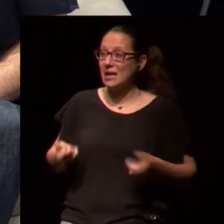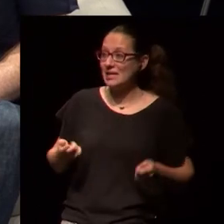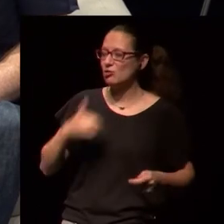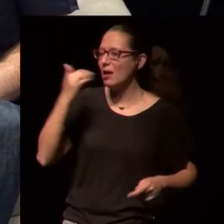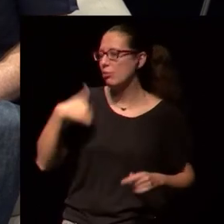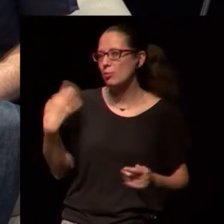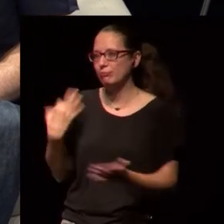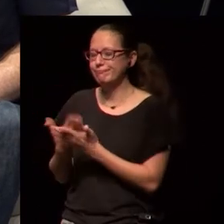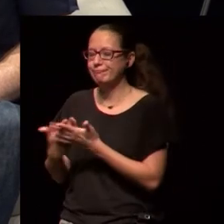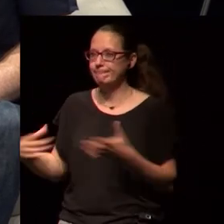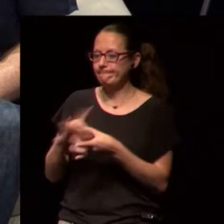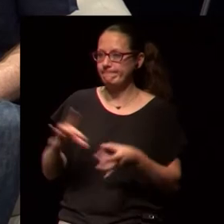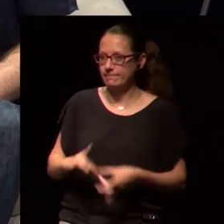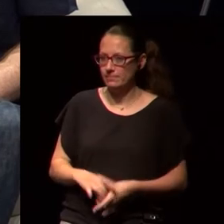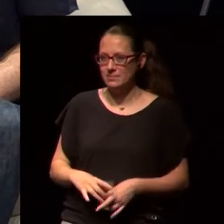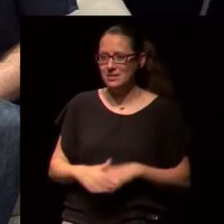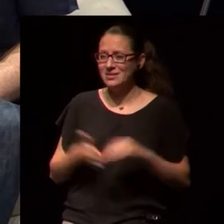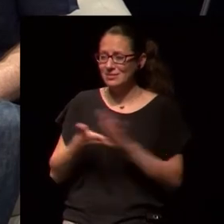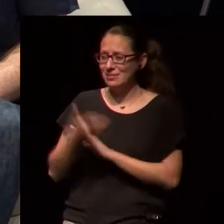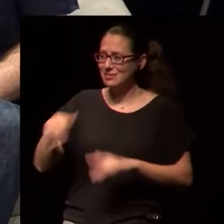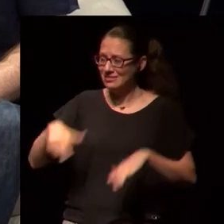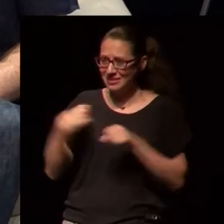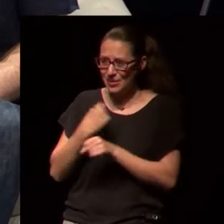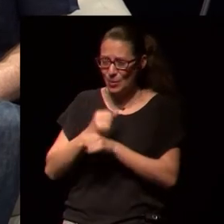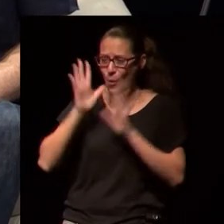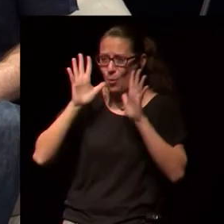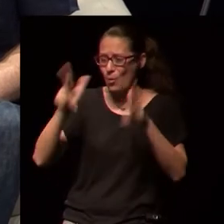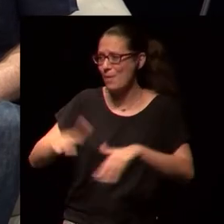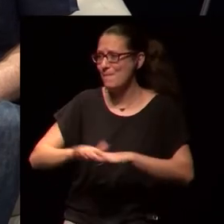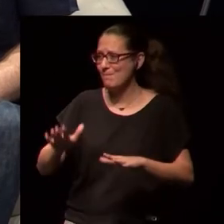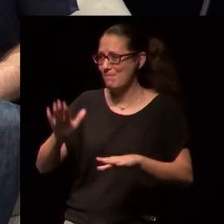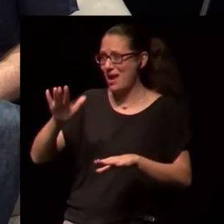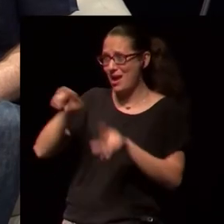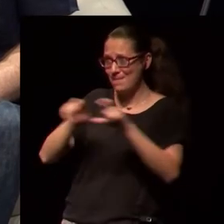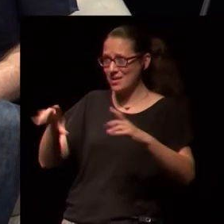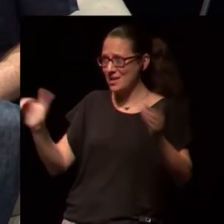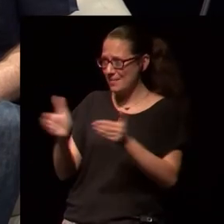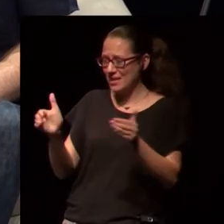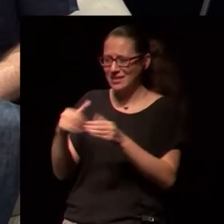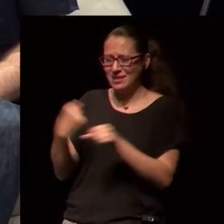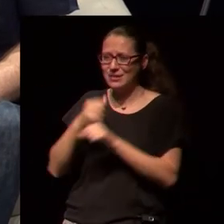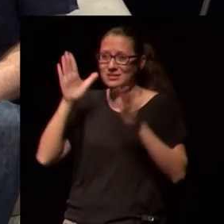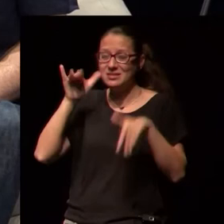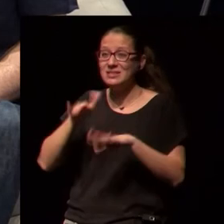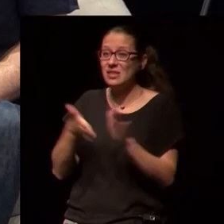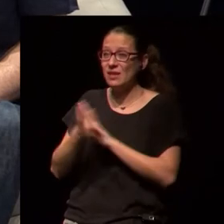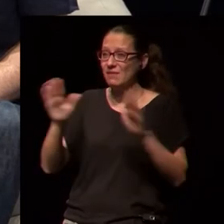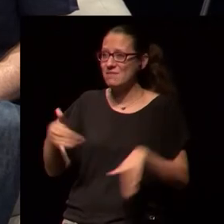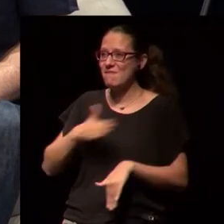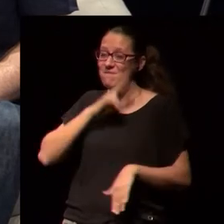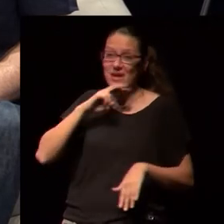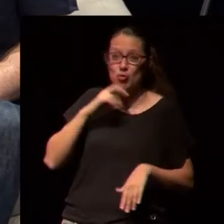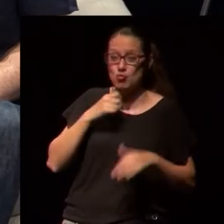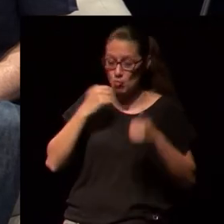Y la cantidad de trabajo que eso requiere para una empresa pequeña hace que se nos olvida el valor humano de